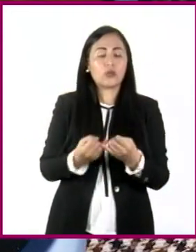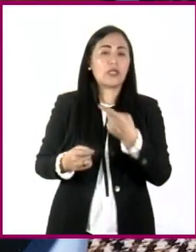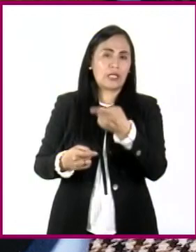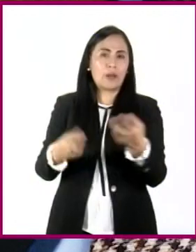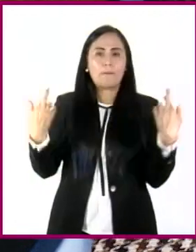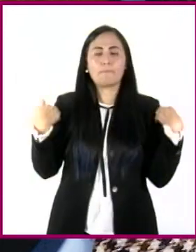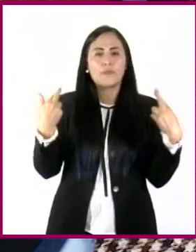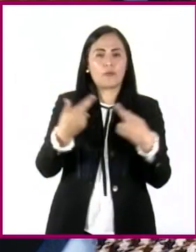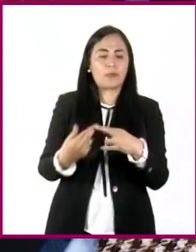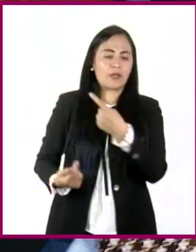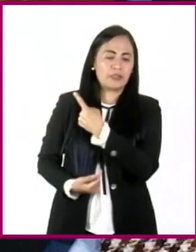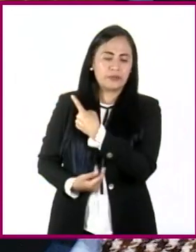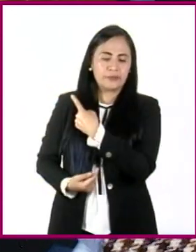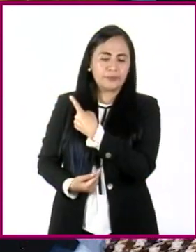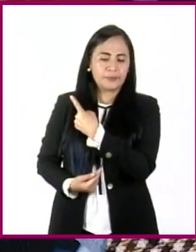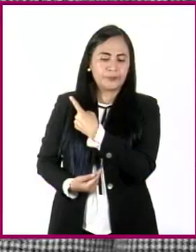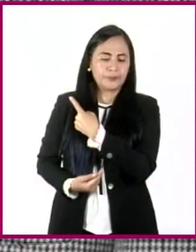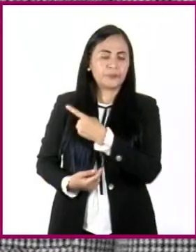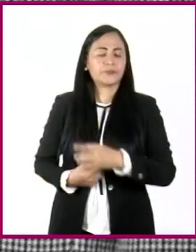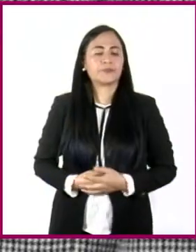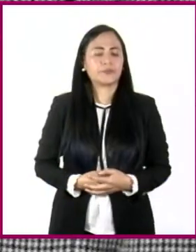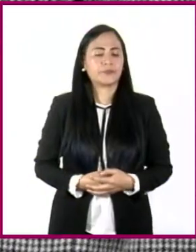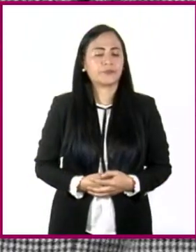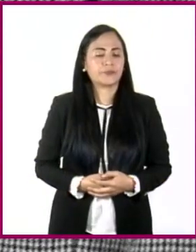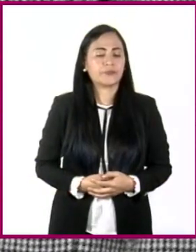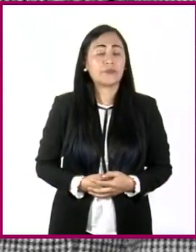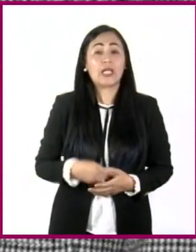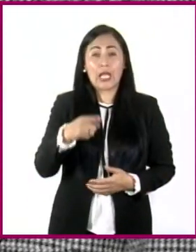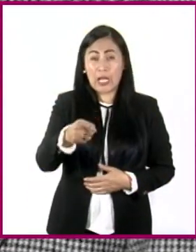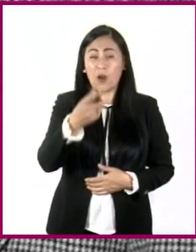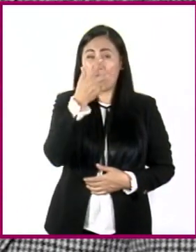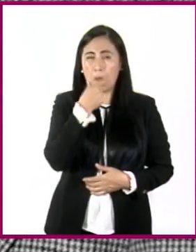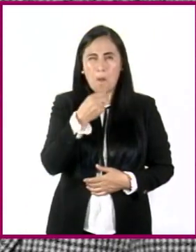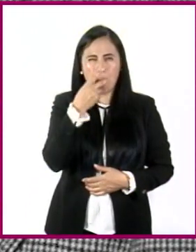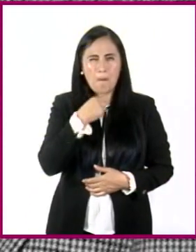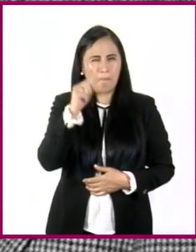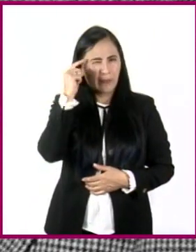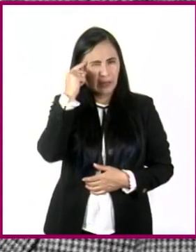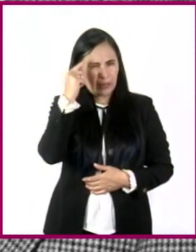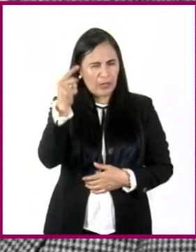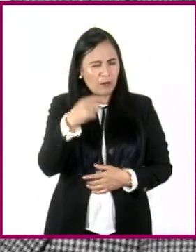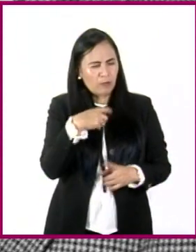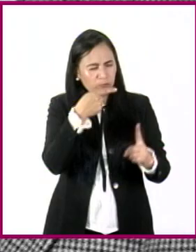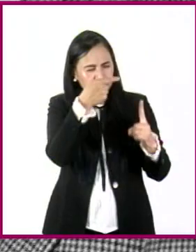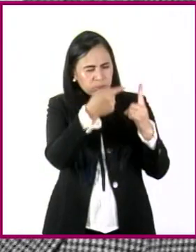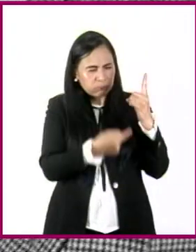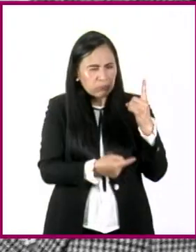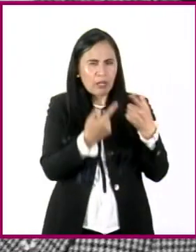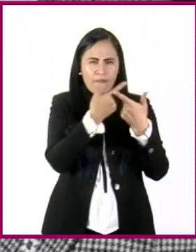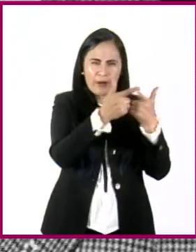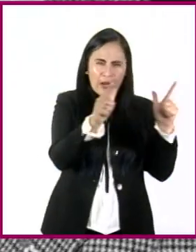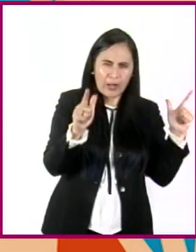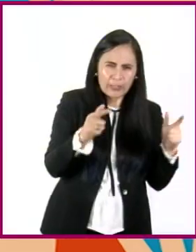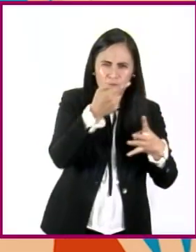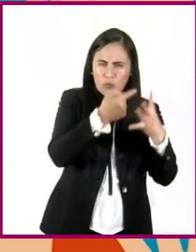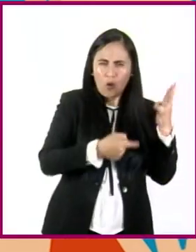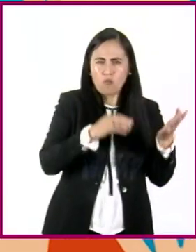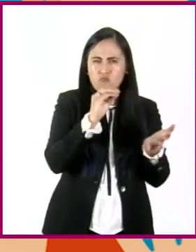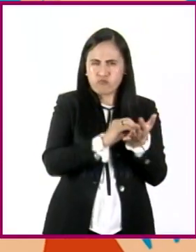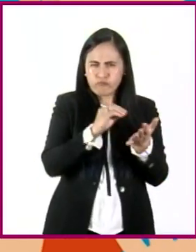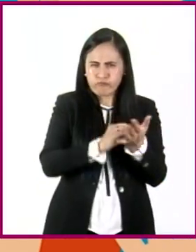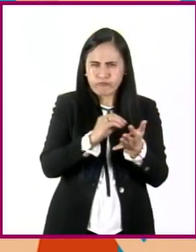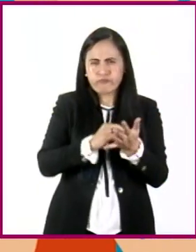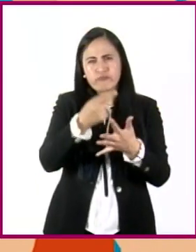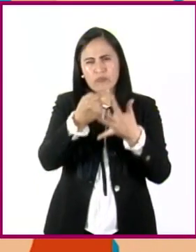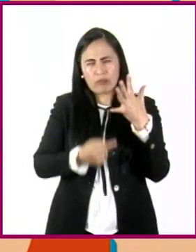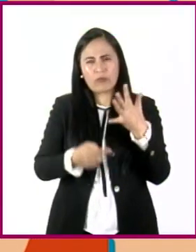política, C.B. Macpherson, quien fue un crítico del liberalismo clásico y la democracia liberal, planteaba